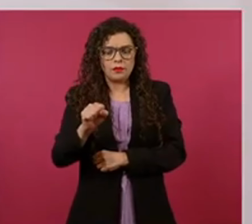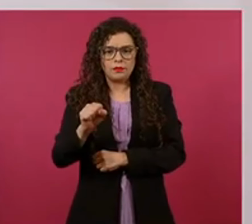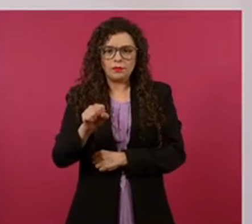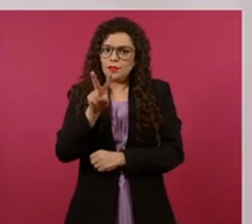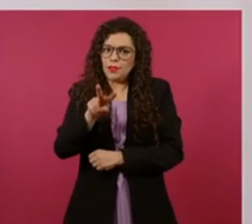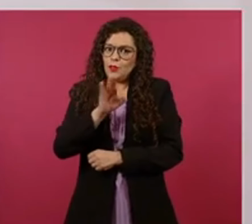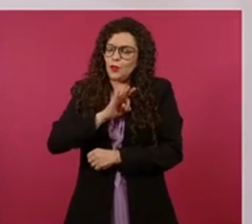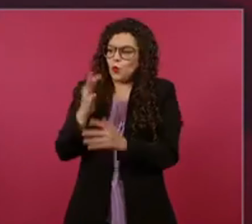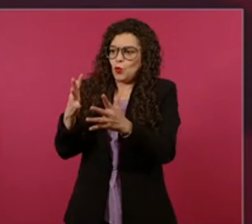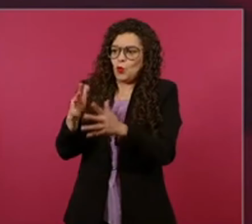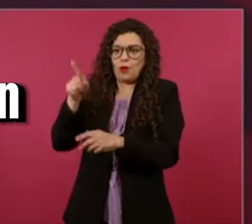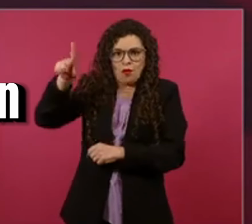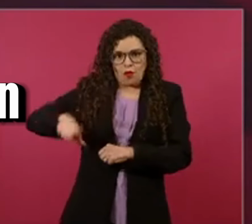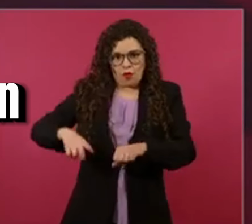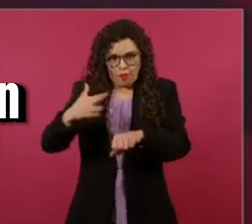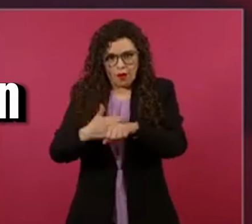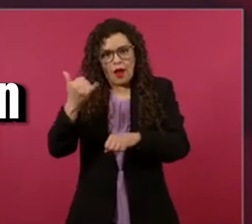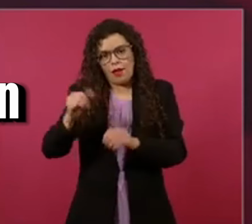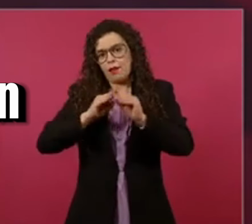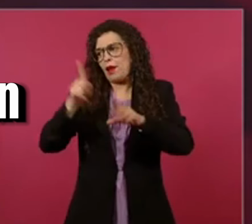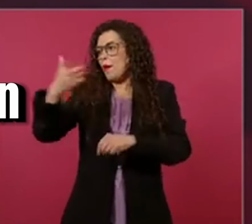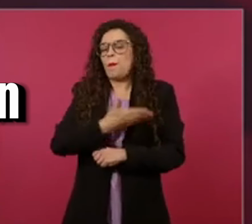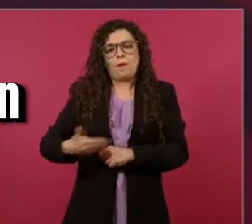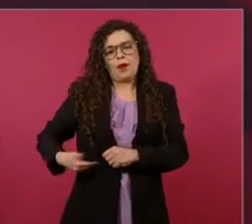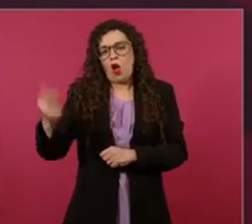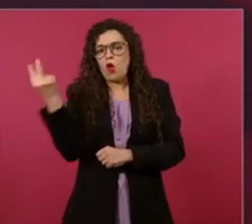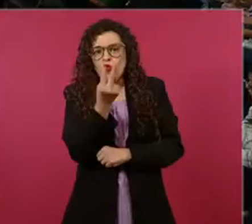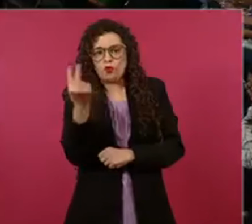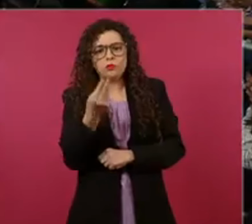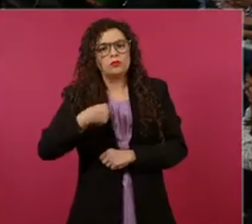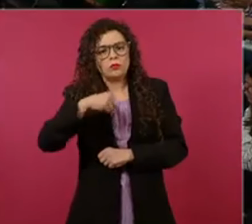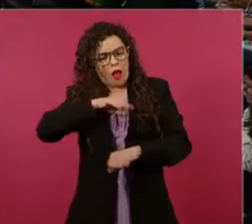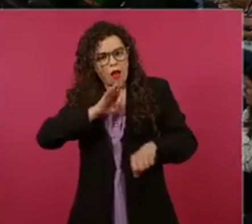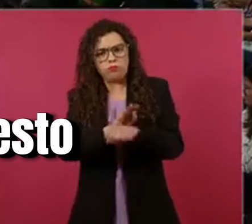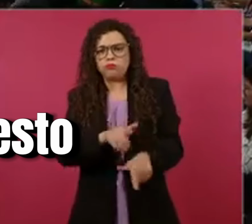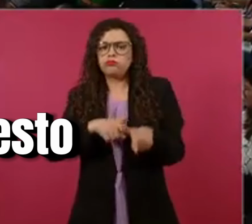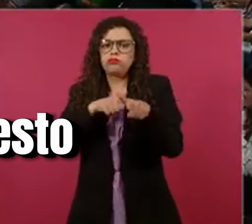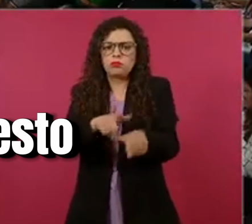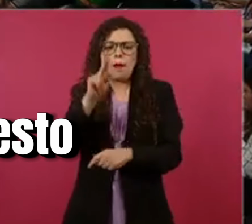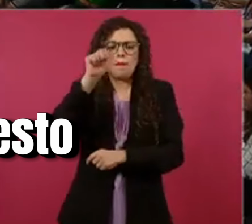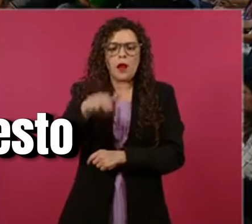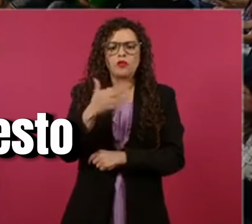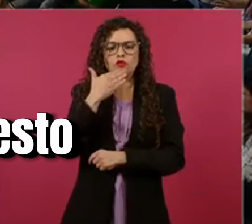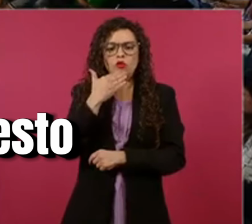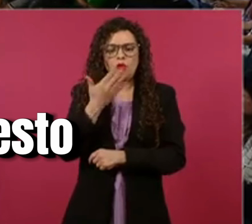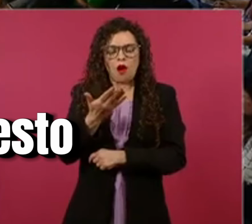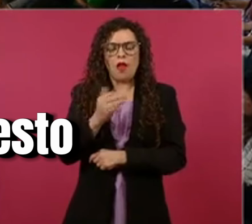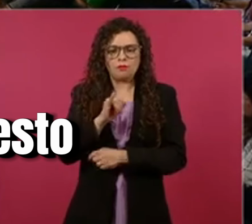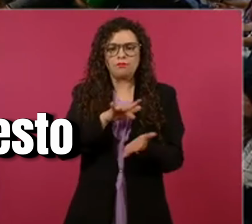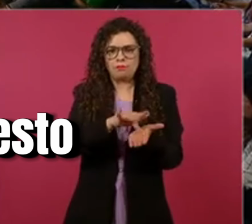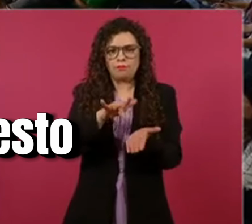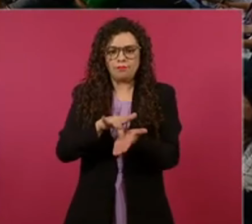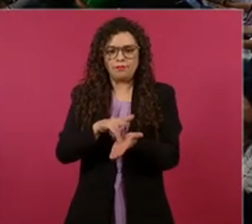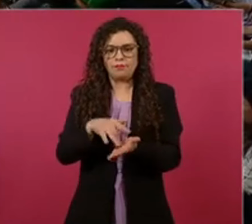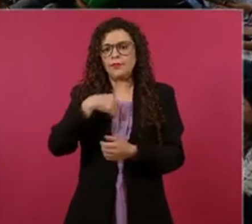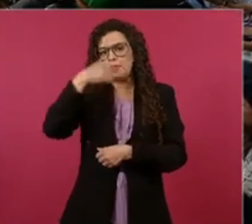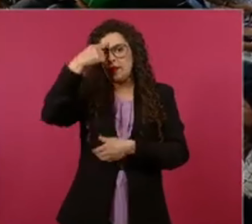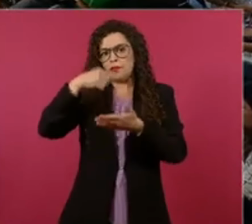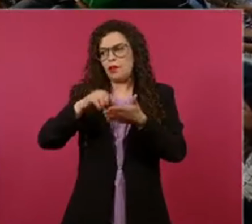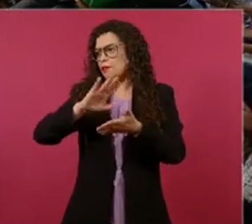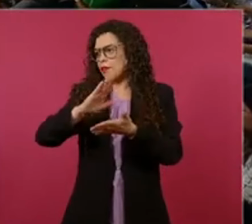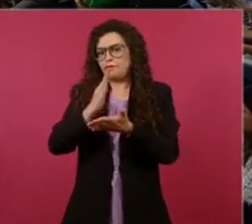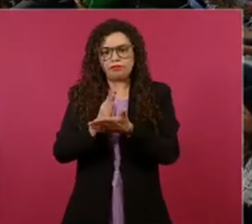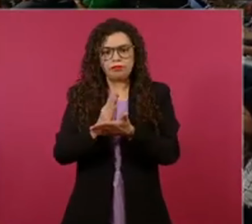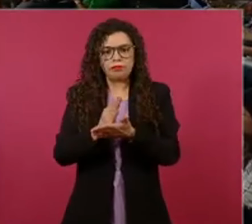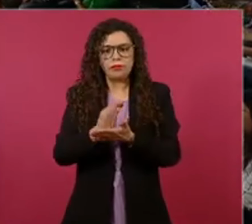proyecto conjunto, y vamos a seguir impulsando el Plan Sonora. Sí. Yo creo que ya nos quedamos con esto. ¿Alguna precisión,